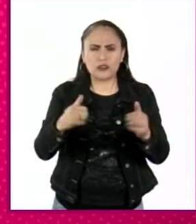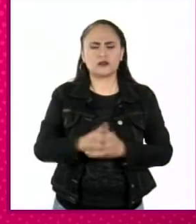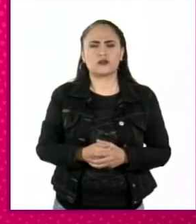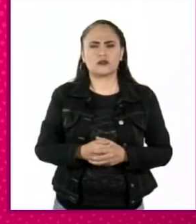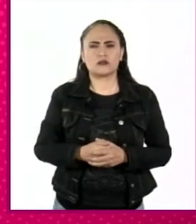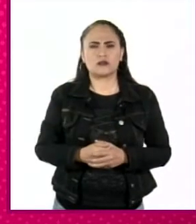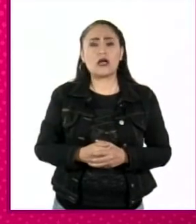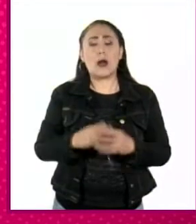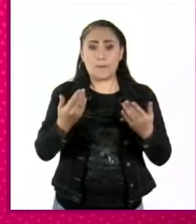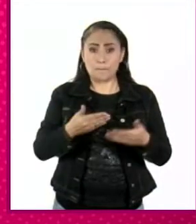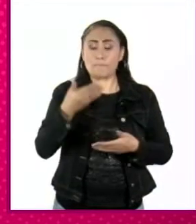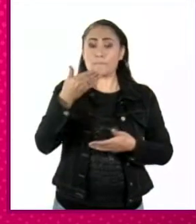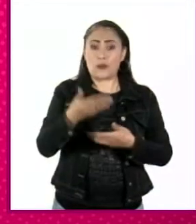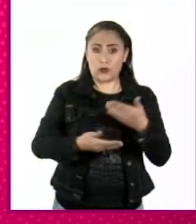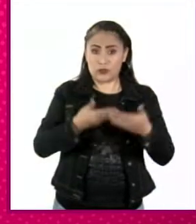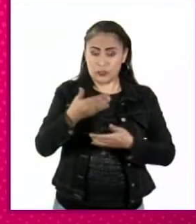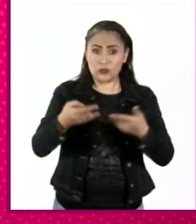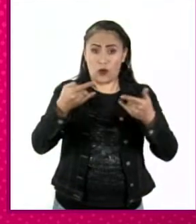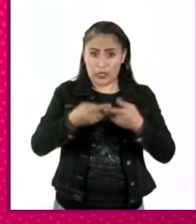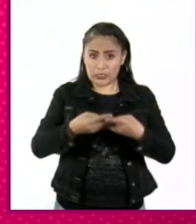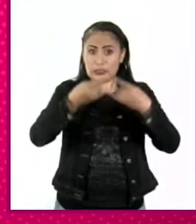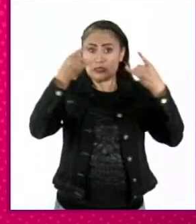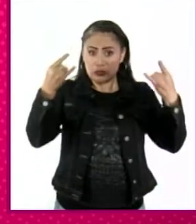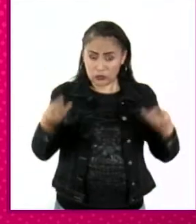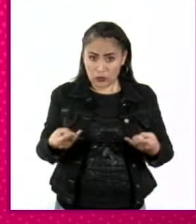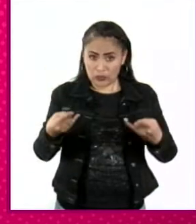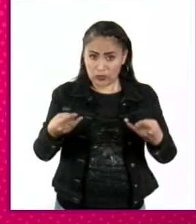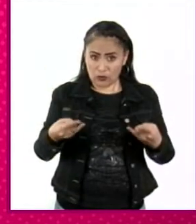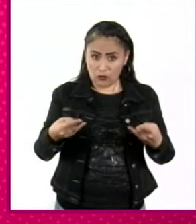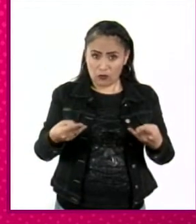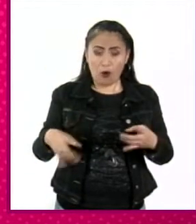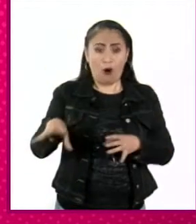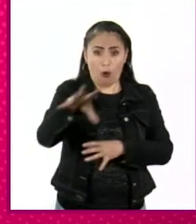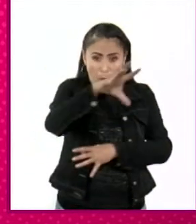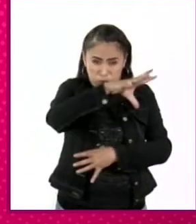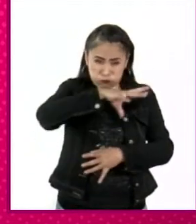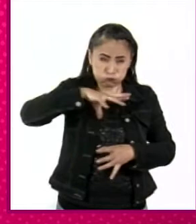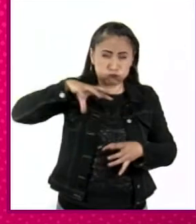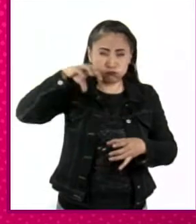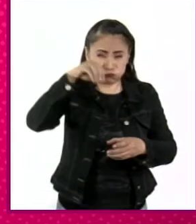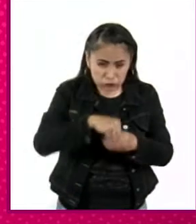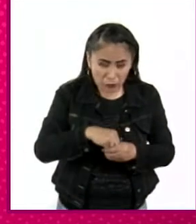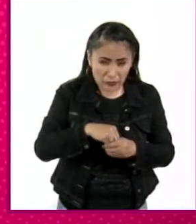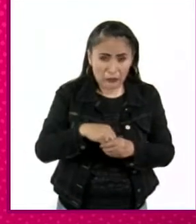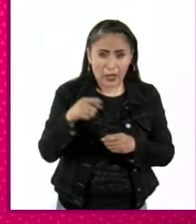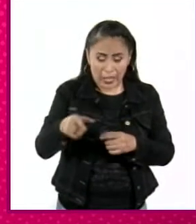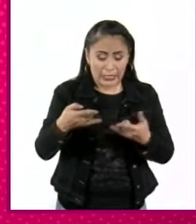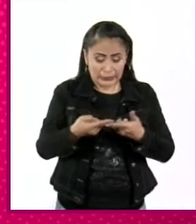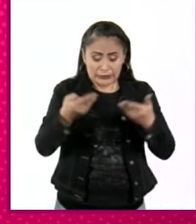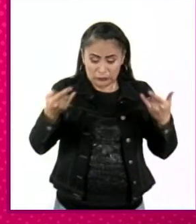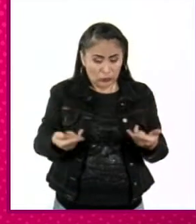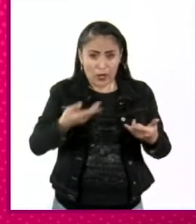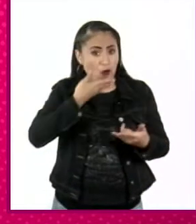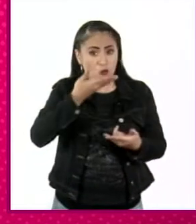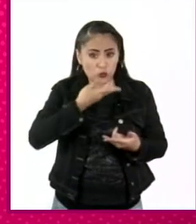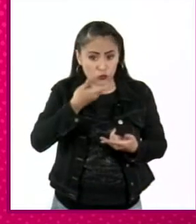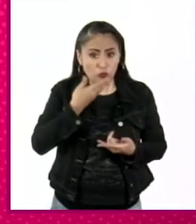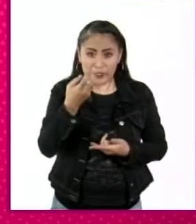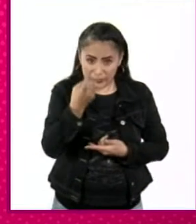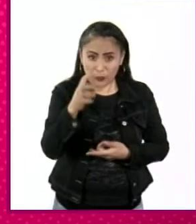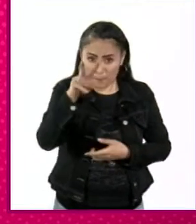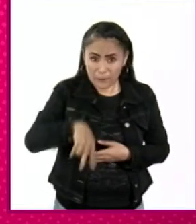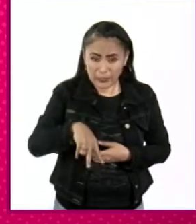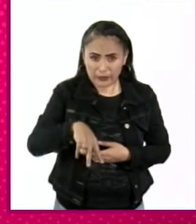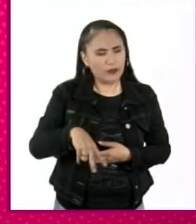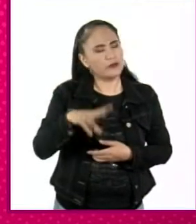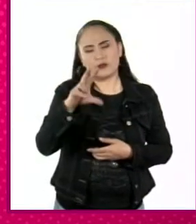no todo proceso histórico es como lo de alguna manera lo enseña la historia tradicional y general, sino